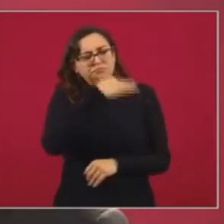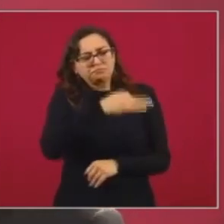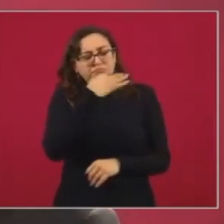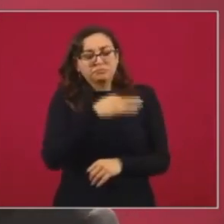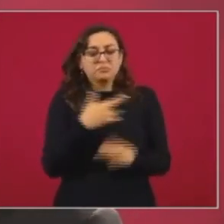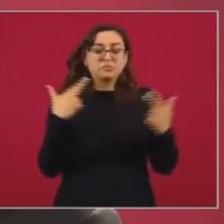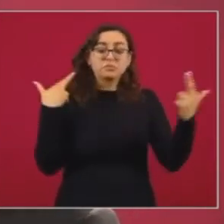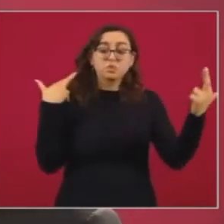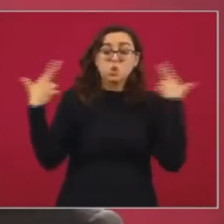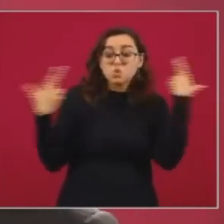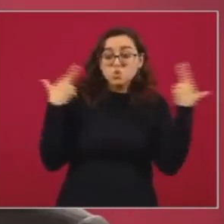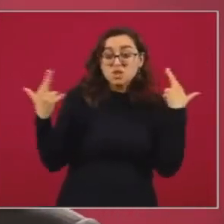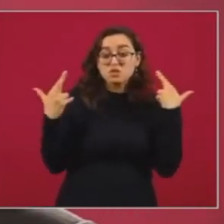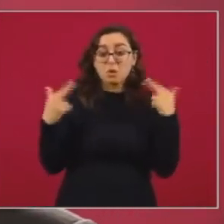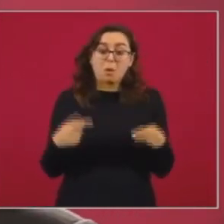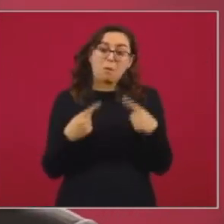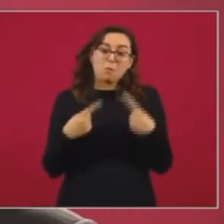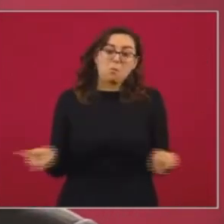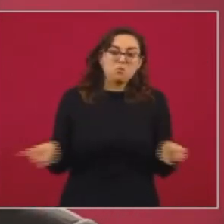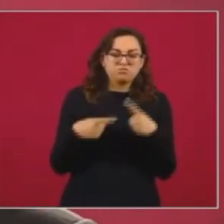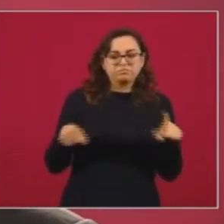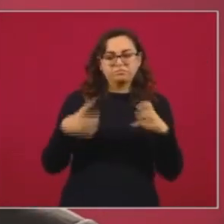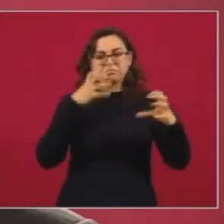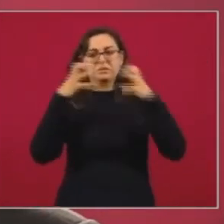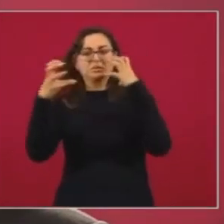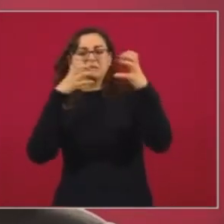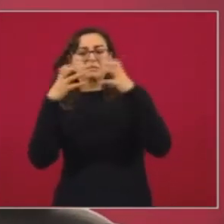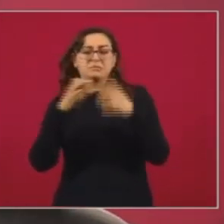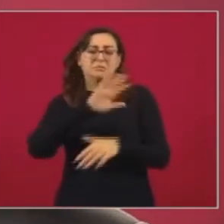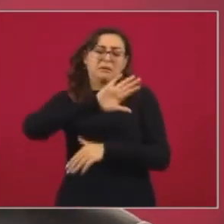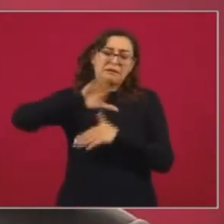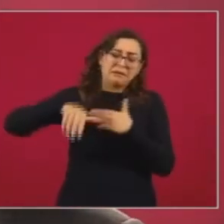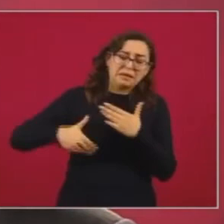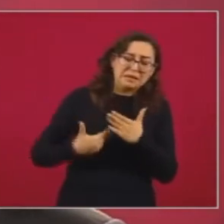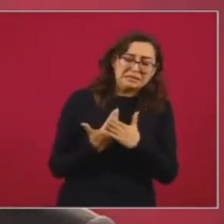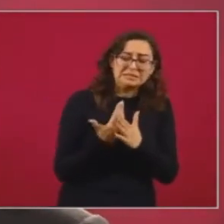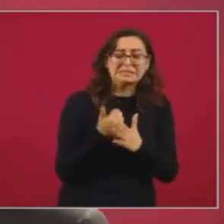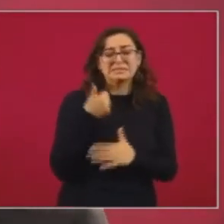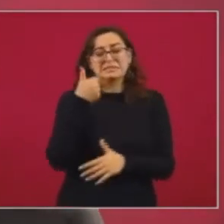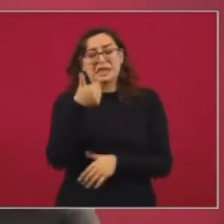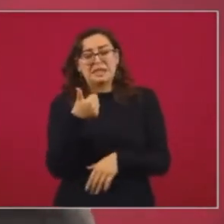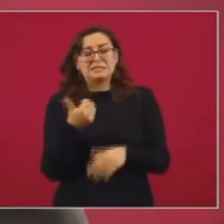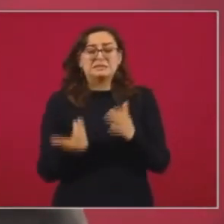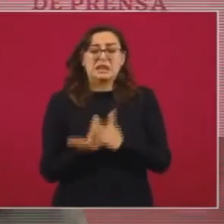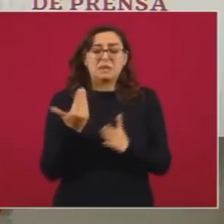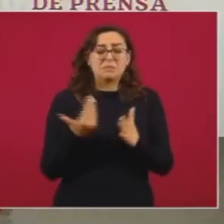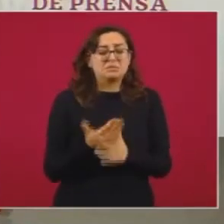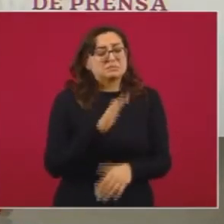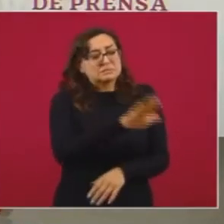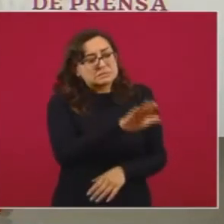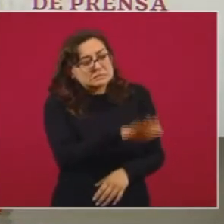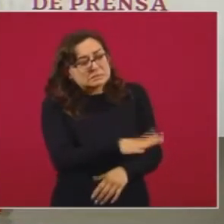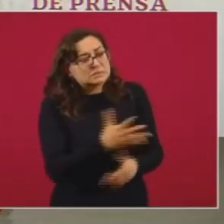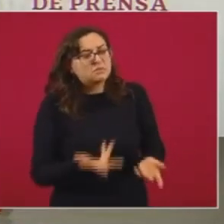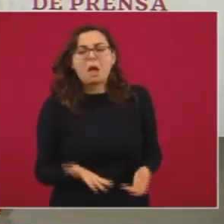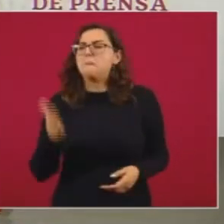tiene gritos hasta las 6 de la mañana. Y va el vecino y le reclama y dice, es mi casa,